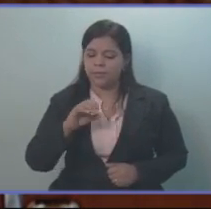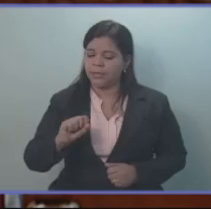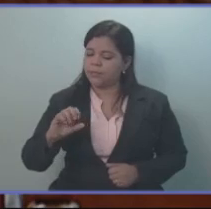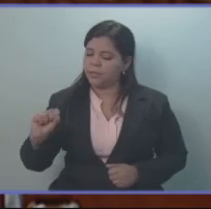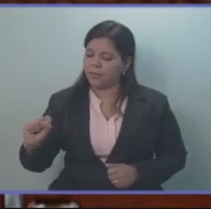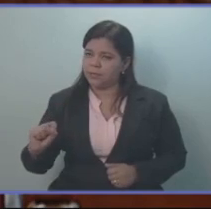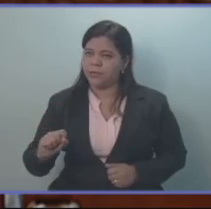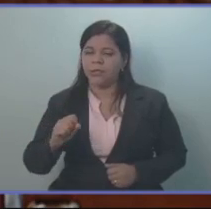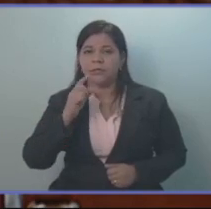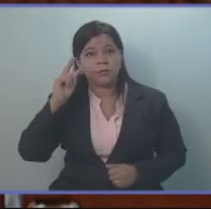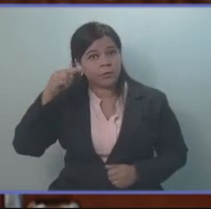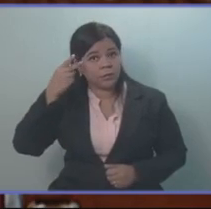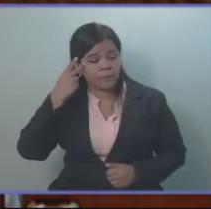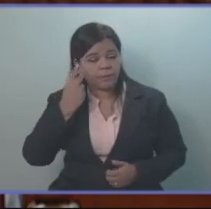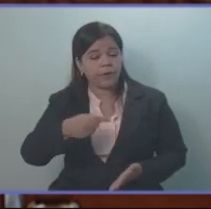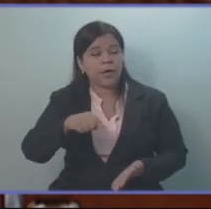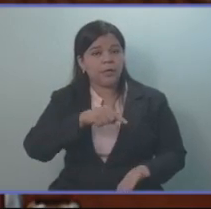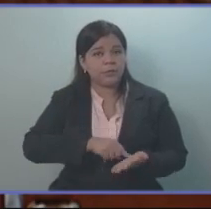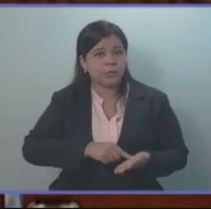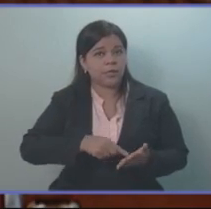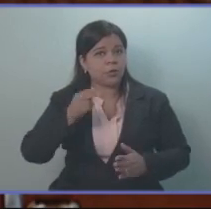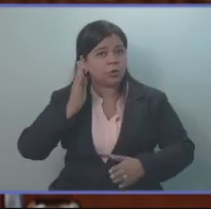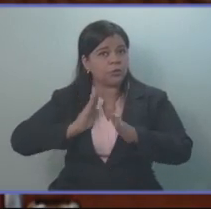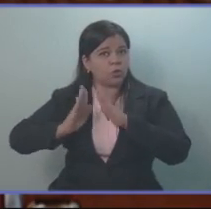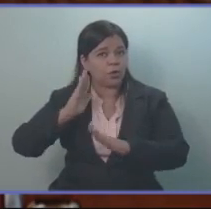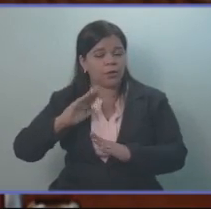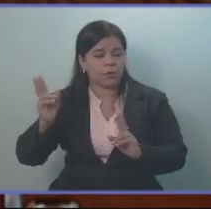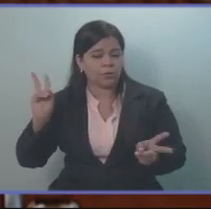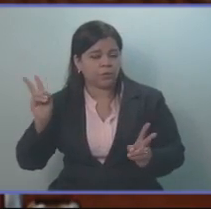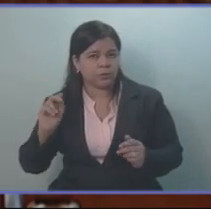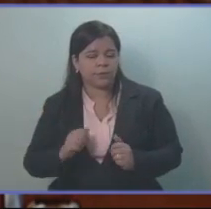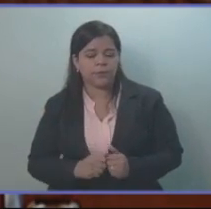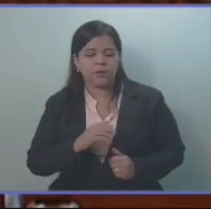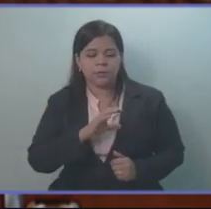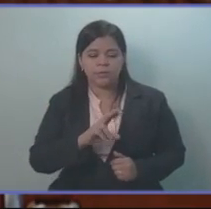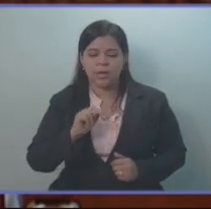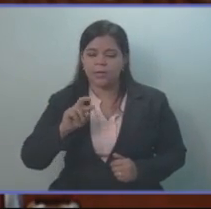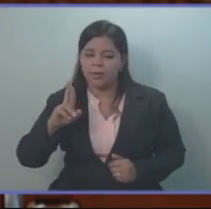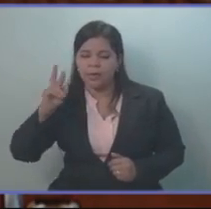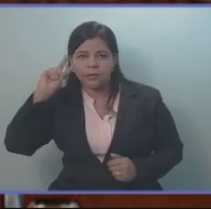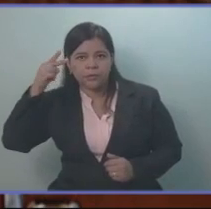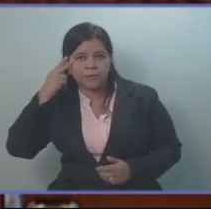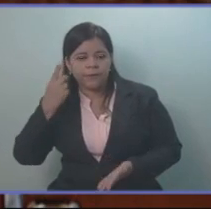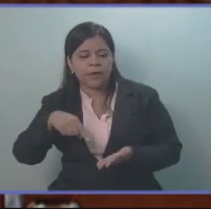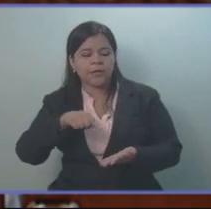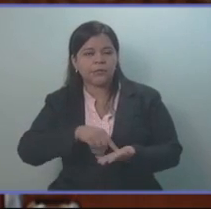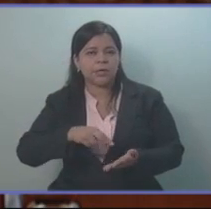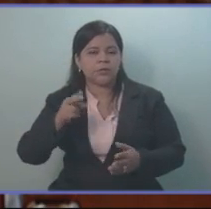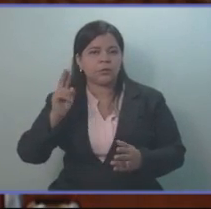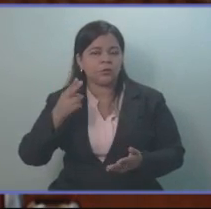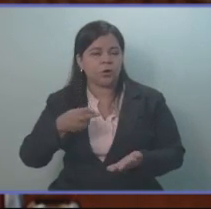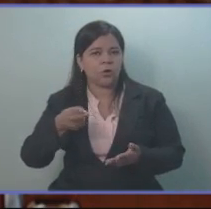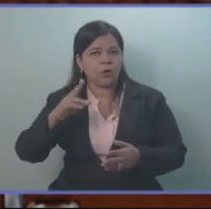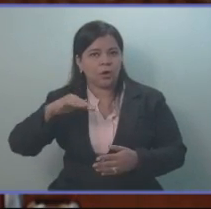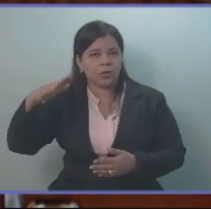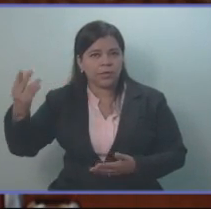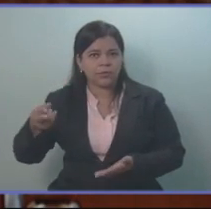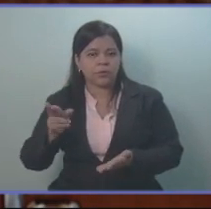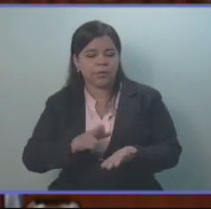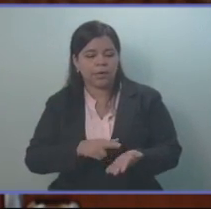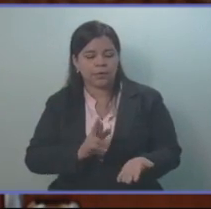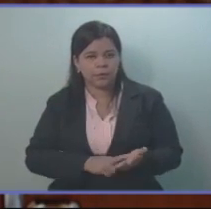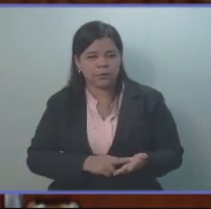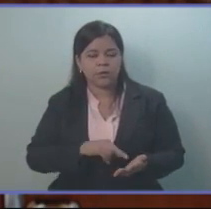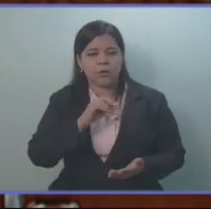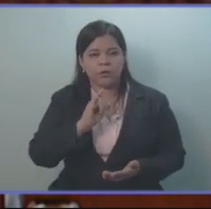CHSS, Centro Histórico de San Salvador. CNR, Centro Nacional de Registros. ILP, Instituto de Legalización